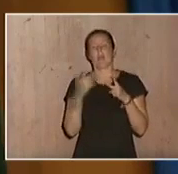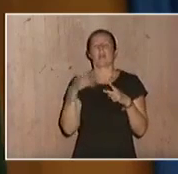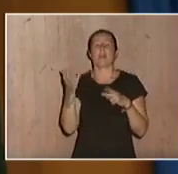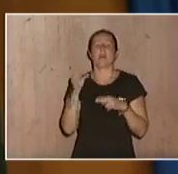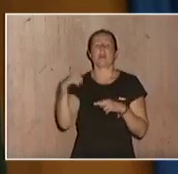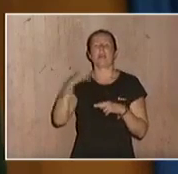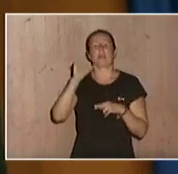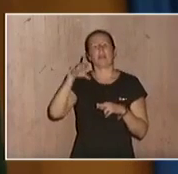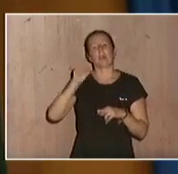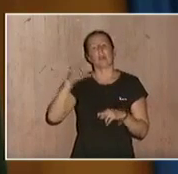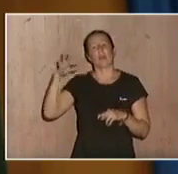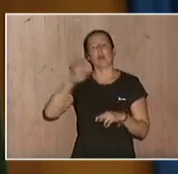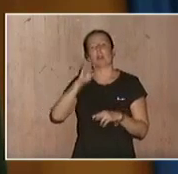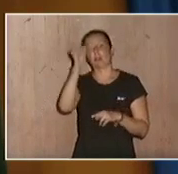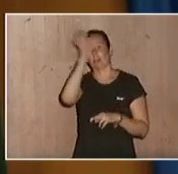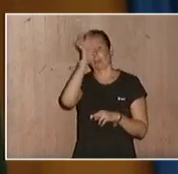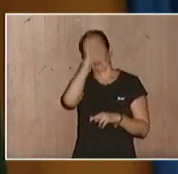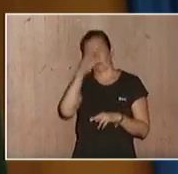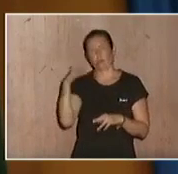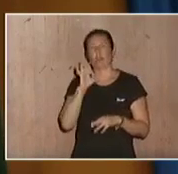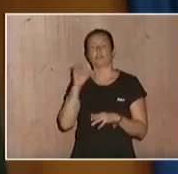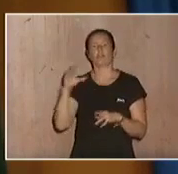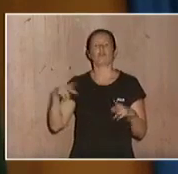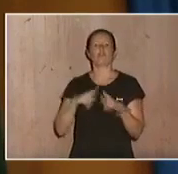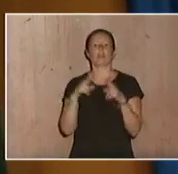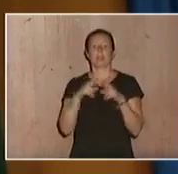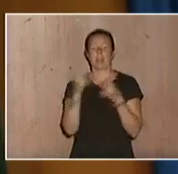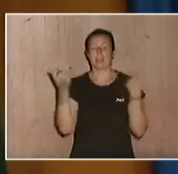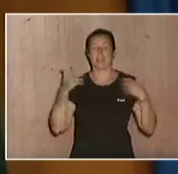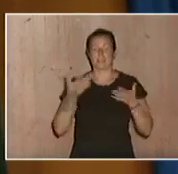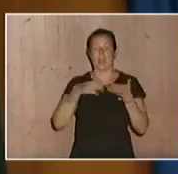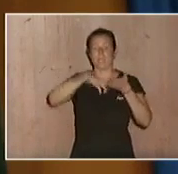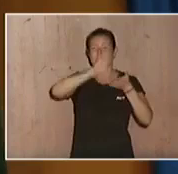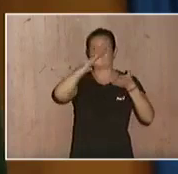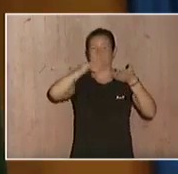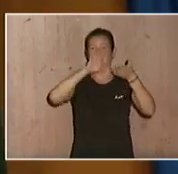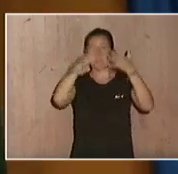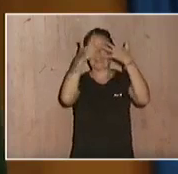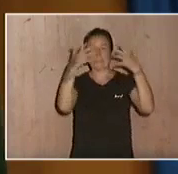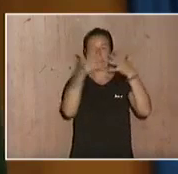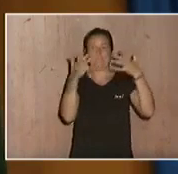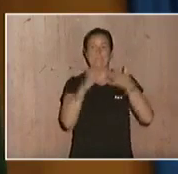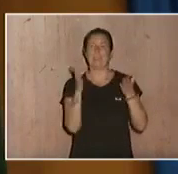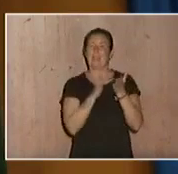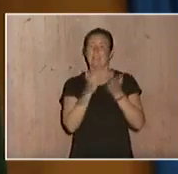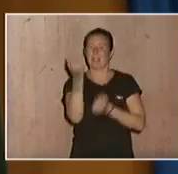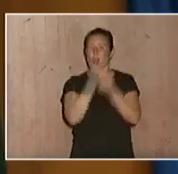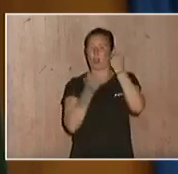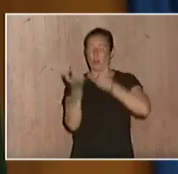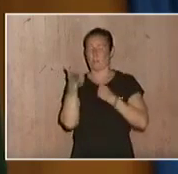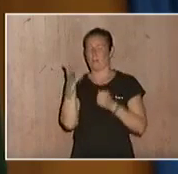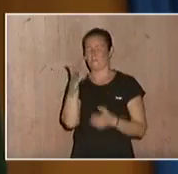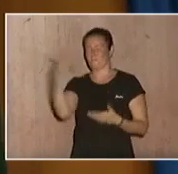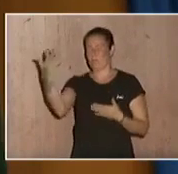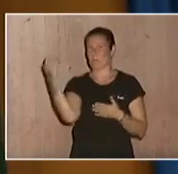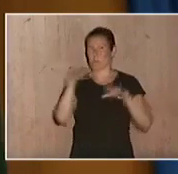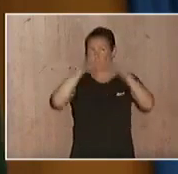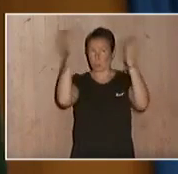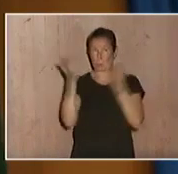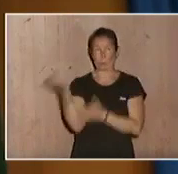Society. Ha escrito más de 100 artículos publicados en las revistas de economía más prestigiosas del